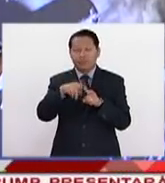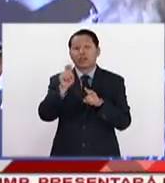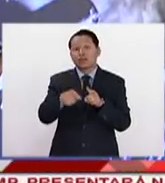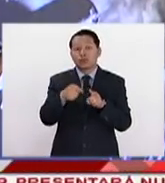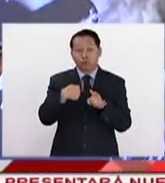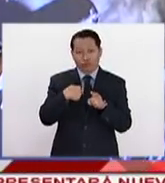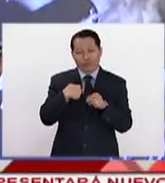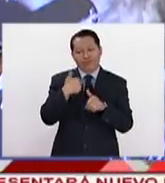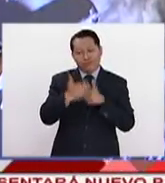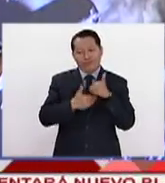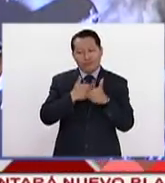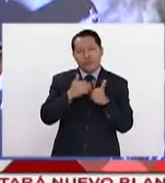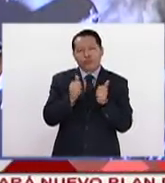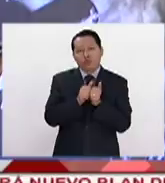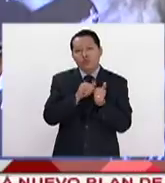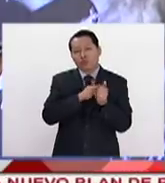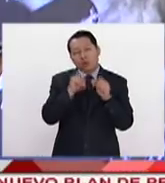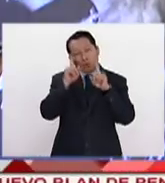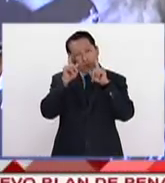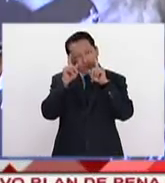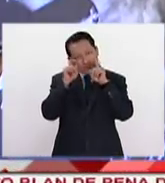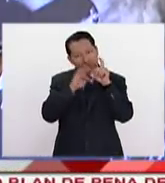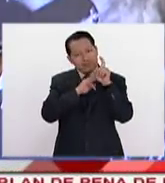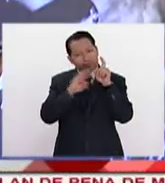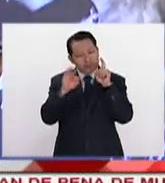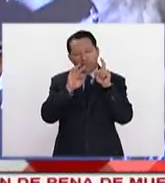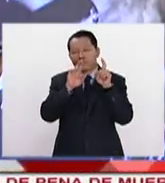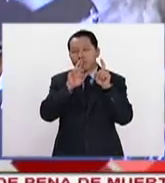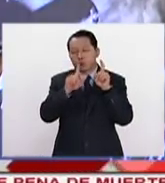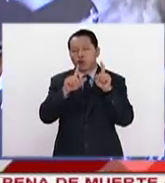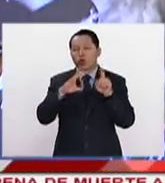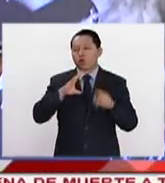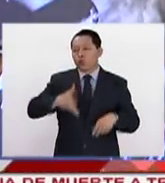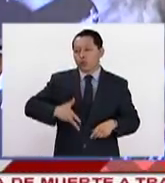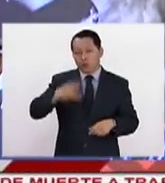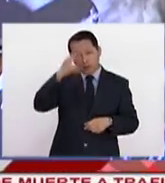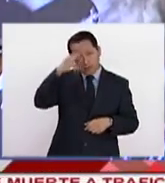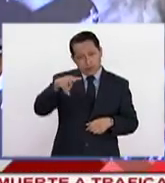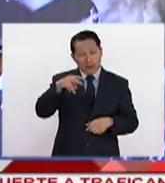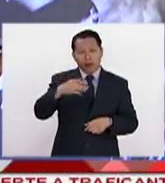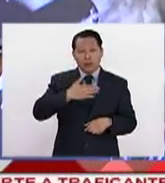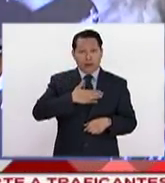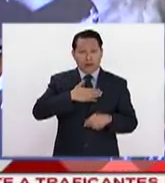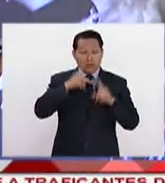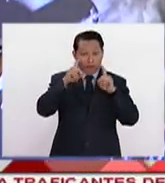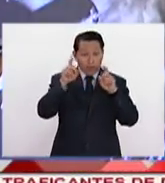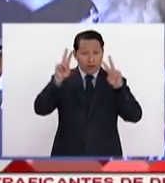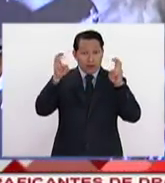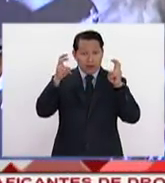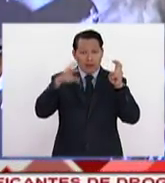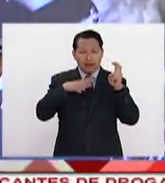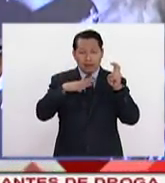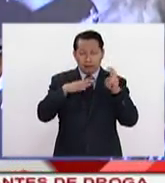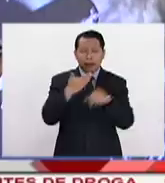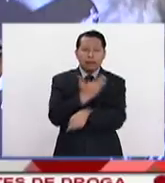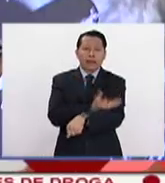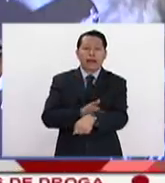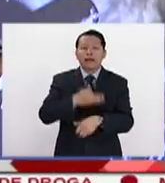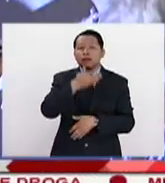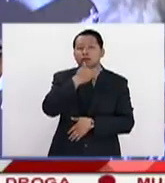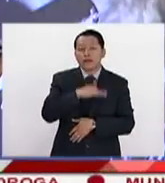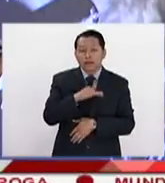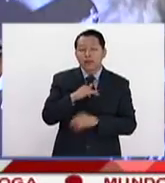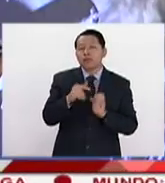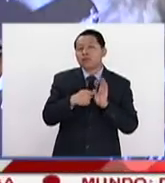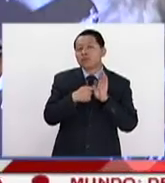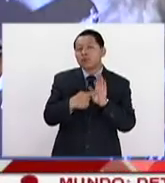mi desarrollo como fotógrafa y es sin duda un gran honor como mexicana. Mi fotografía se titula Tarde de Fiesta y en ella